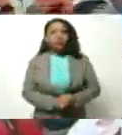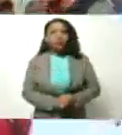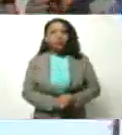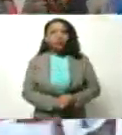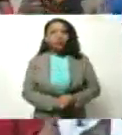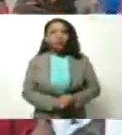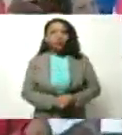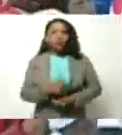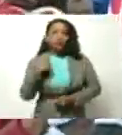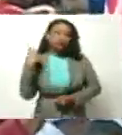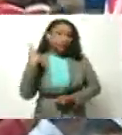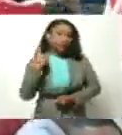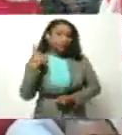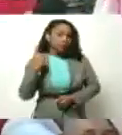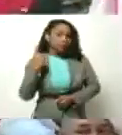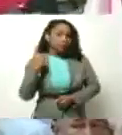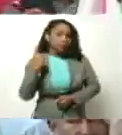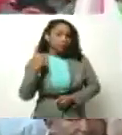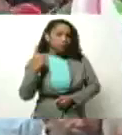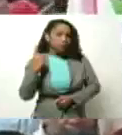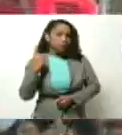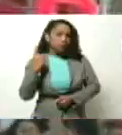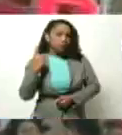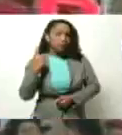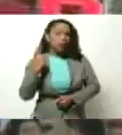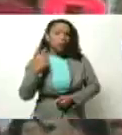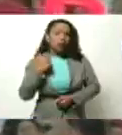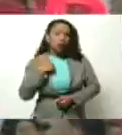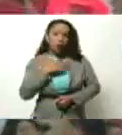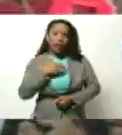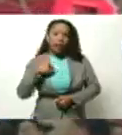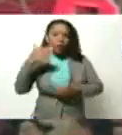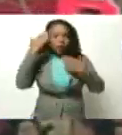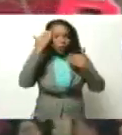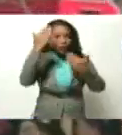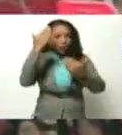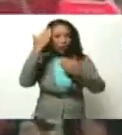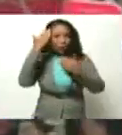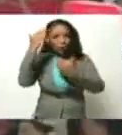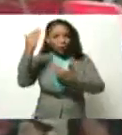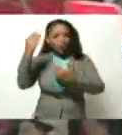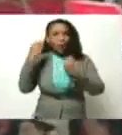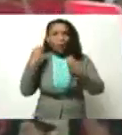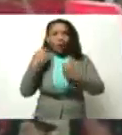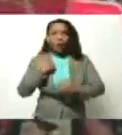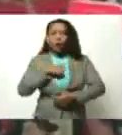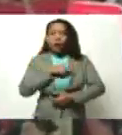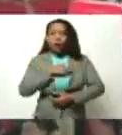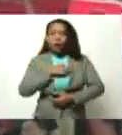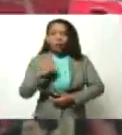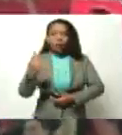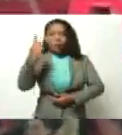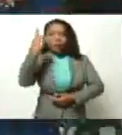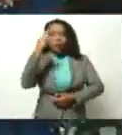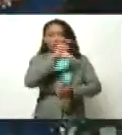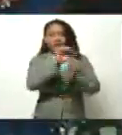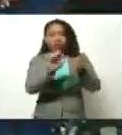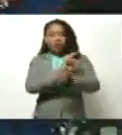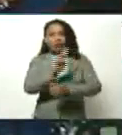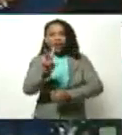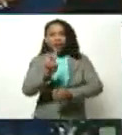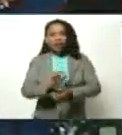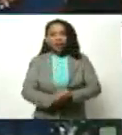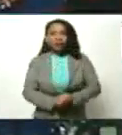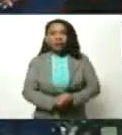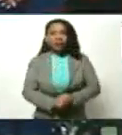solo voy a dar un saludo una salutación para que nuestro primer vicepresidente nos